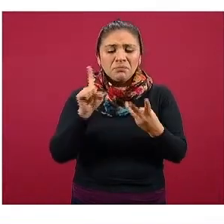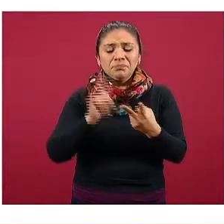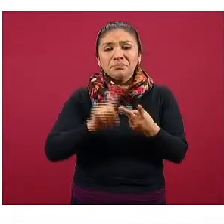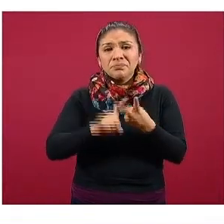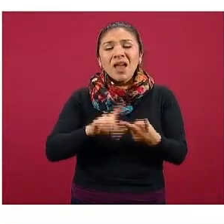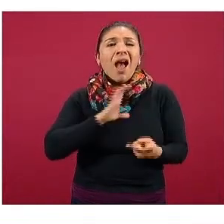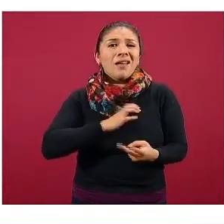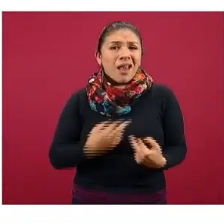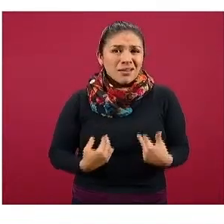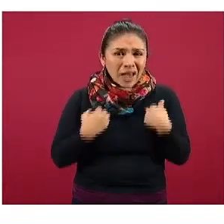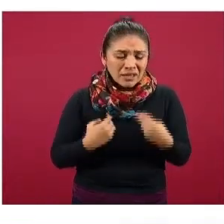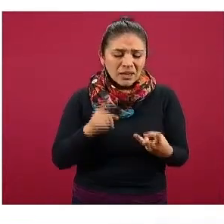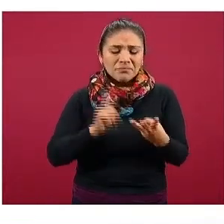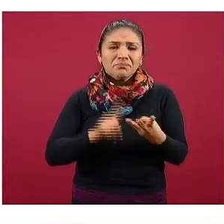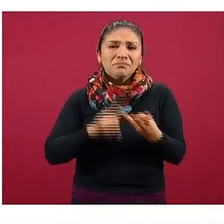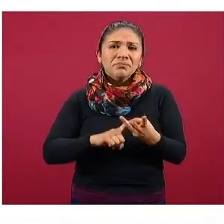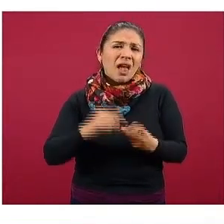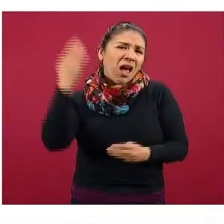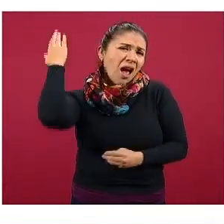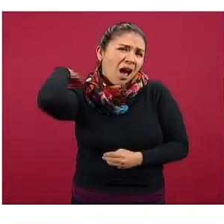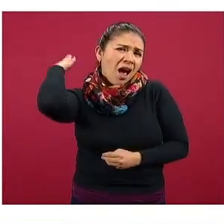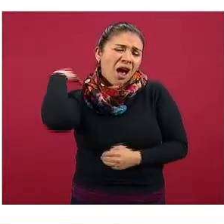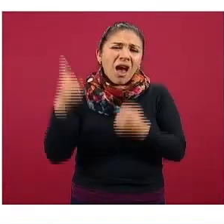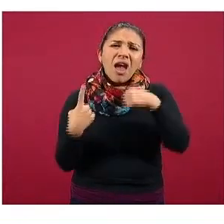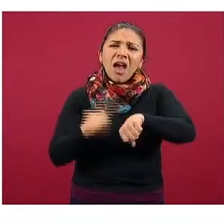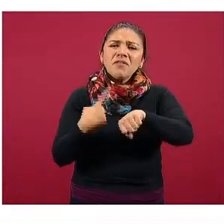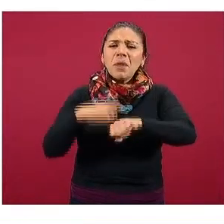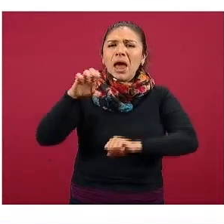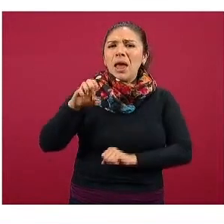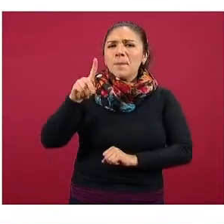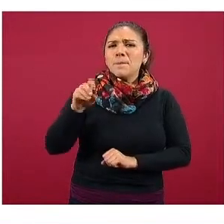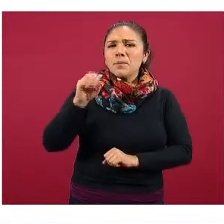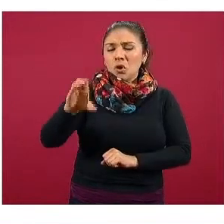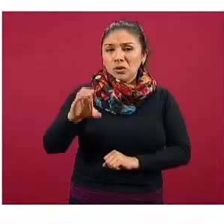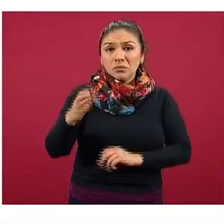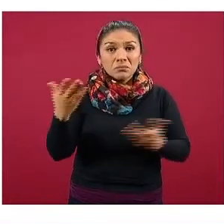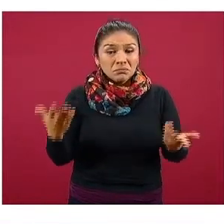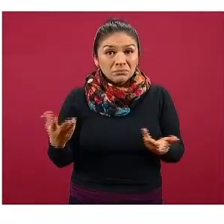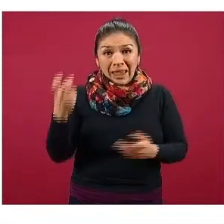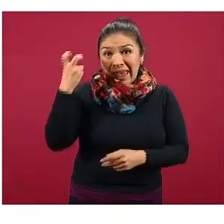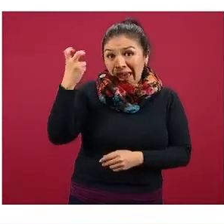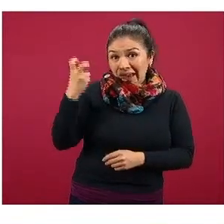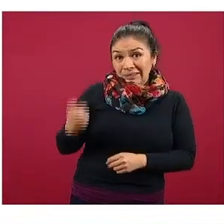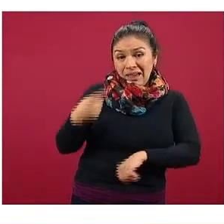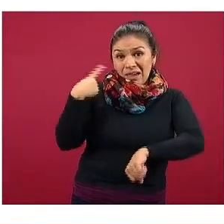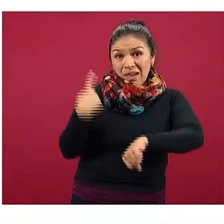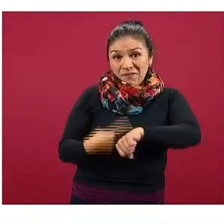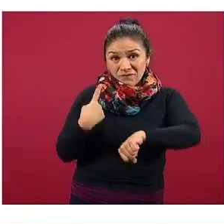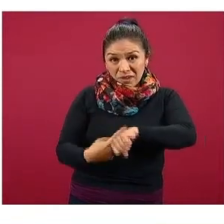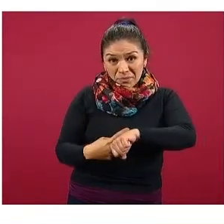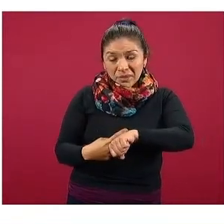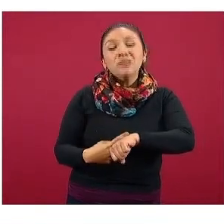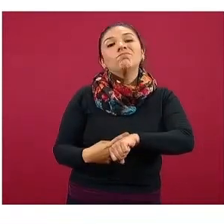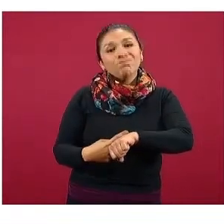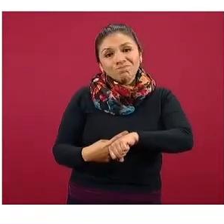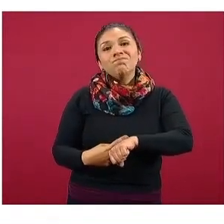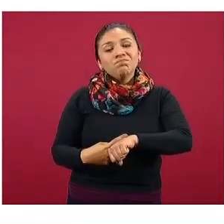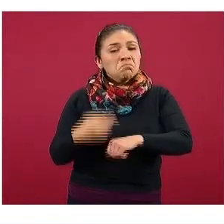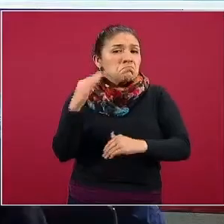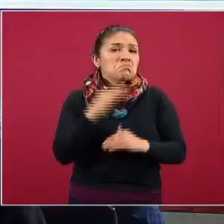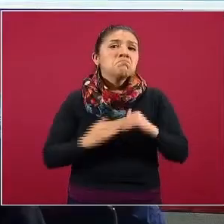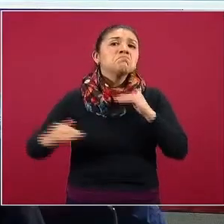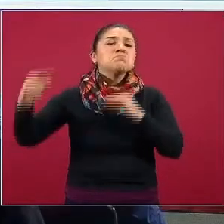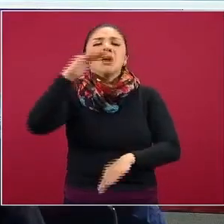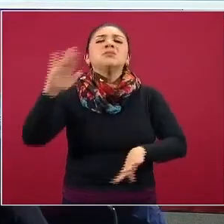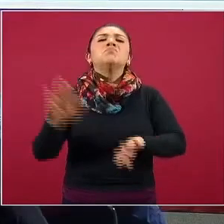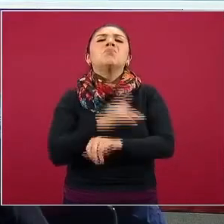de cáncer y enfermedad pulmonar obstructiva crónica. Ahora, estas enfermedades, la que sigue, aumentan con